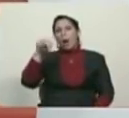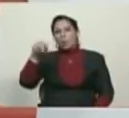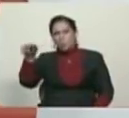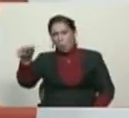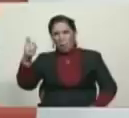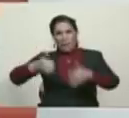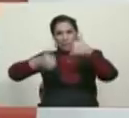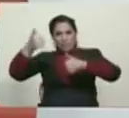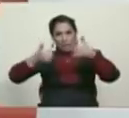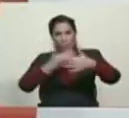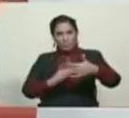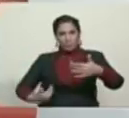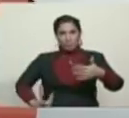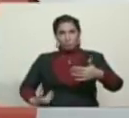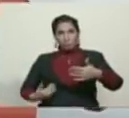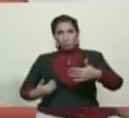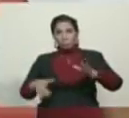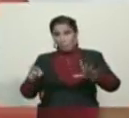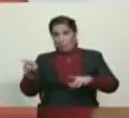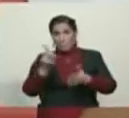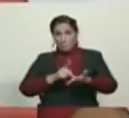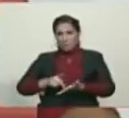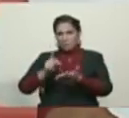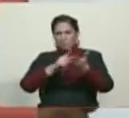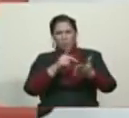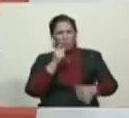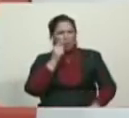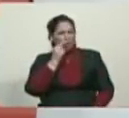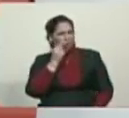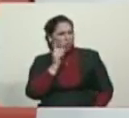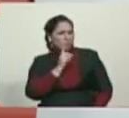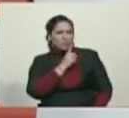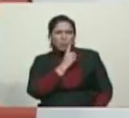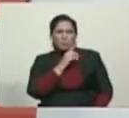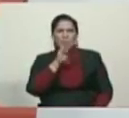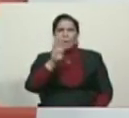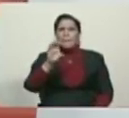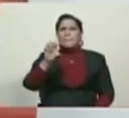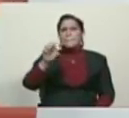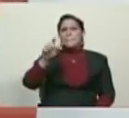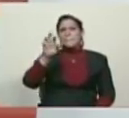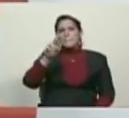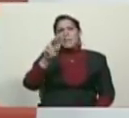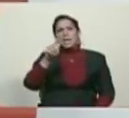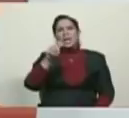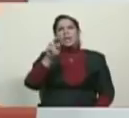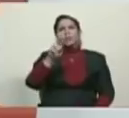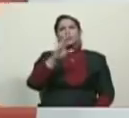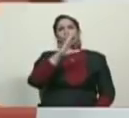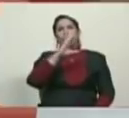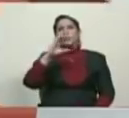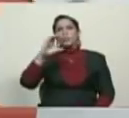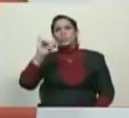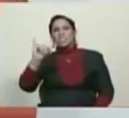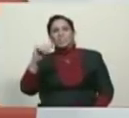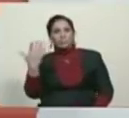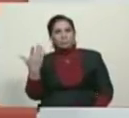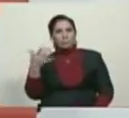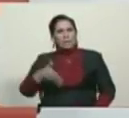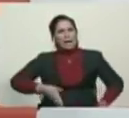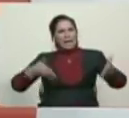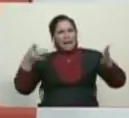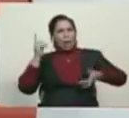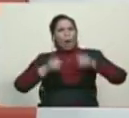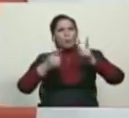Era una posibilidad porque él participó, o el señor, ¿cómo se llama? Bertucci, o creo que quedó Quijada, era el otro candidato. Si hubiese ganado uno de